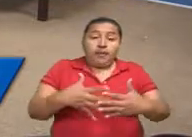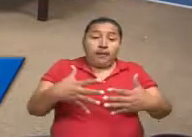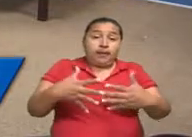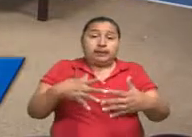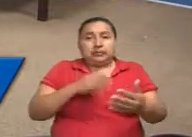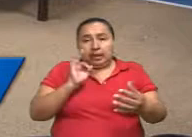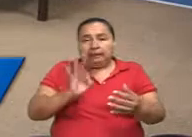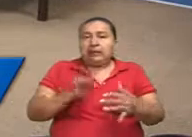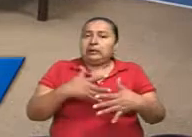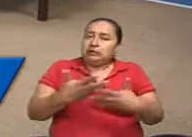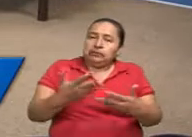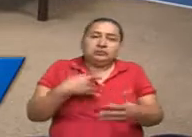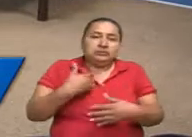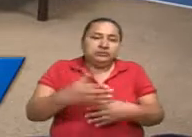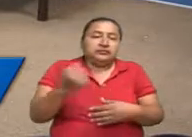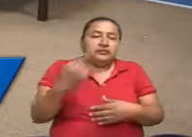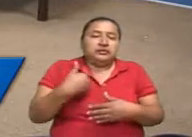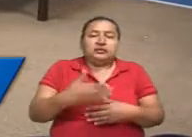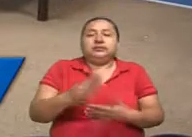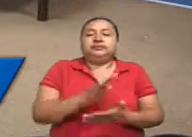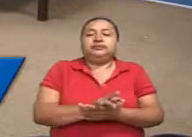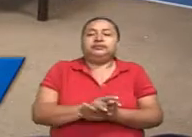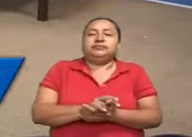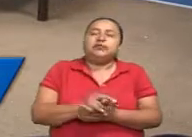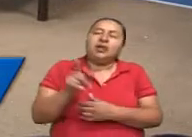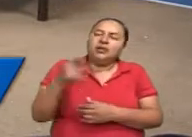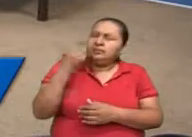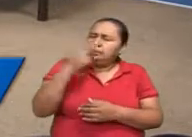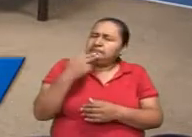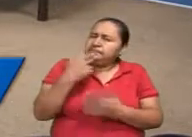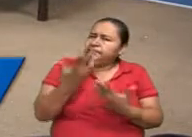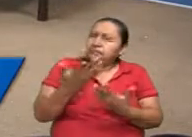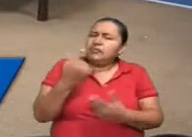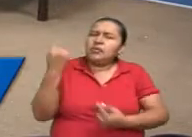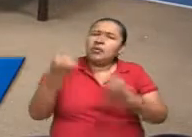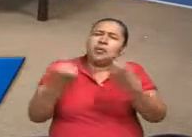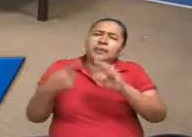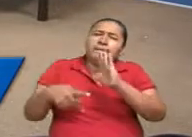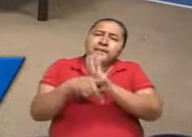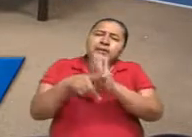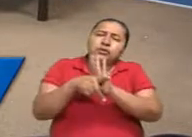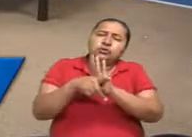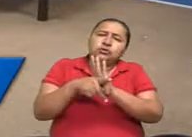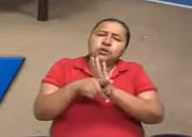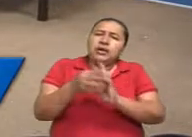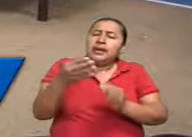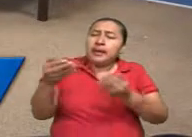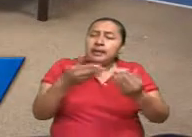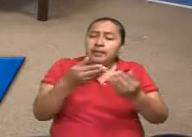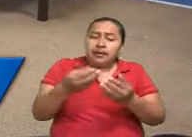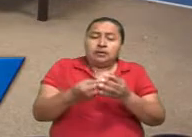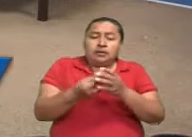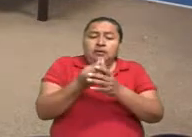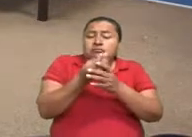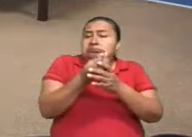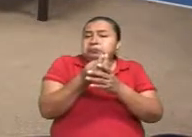nació. Ahora, ¿qué pasa cuáles son los riesgos cuando un niño nace de esta manera, doctor,